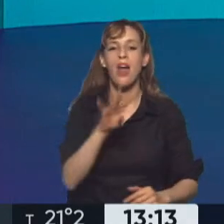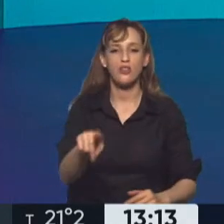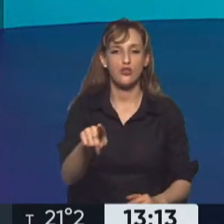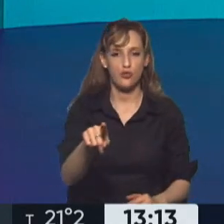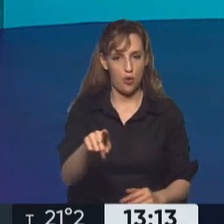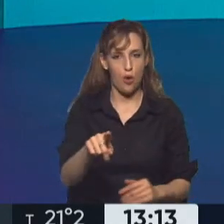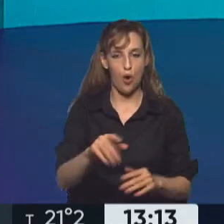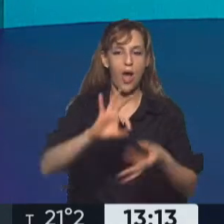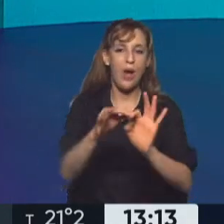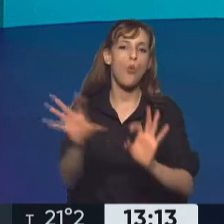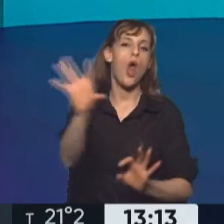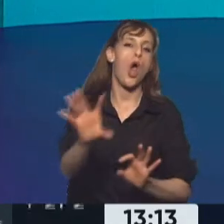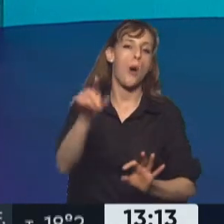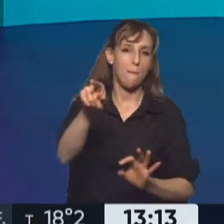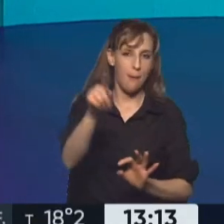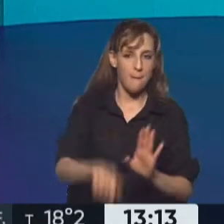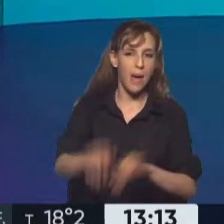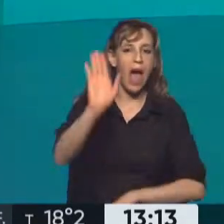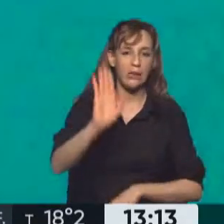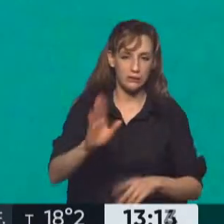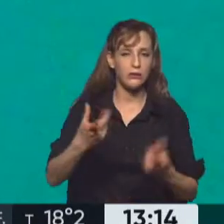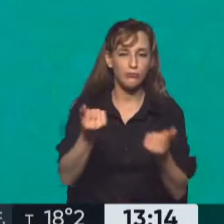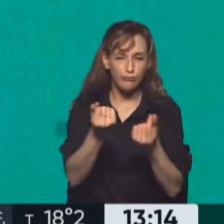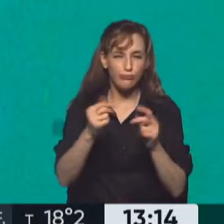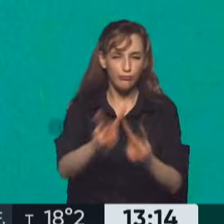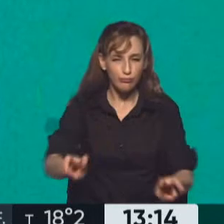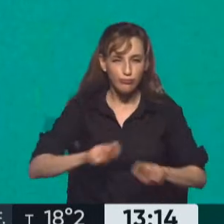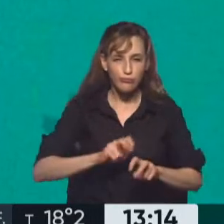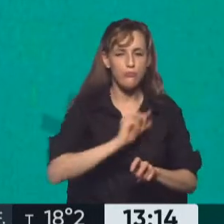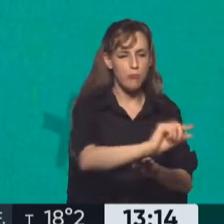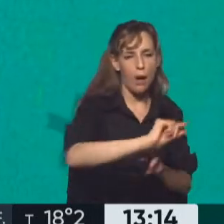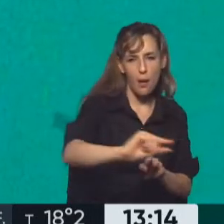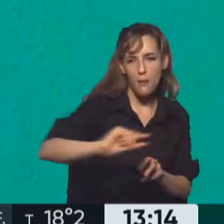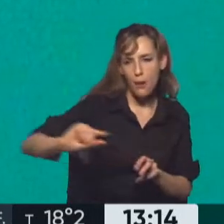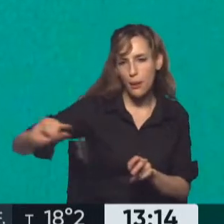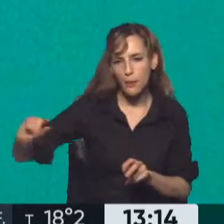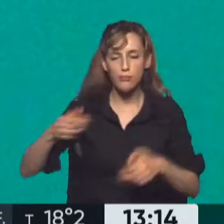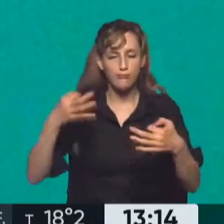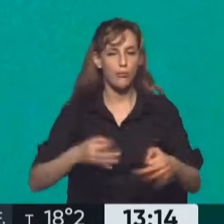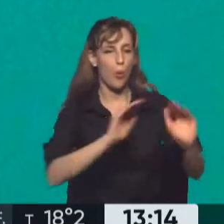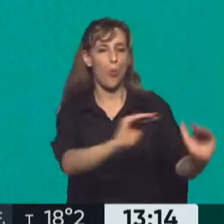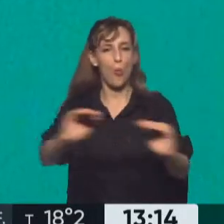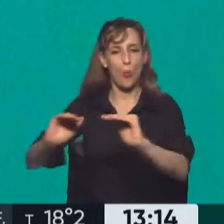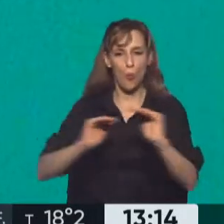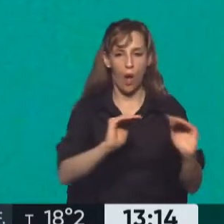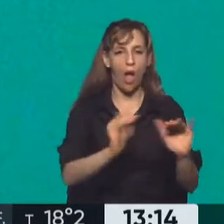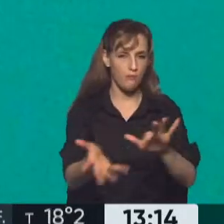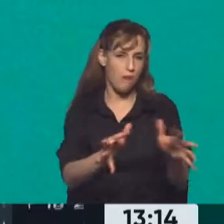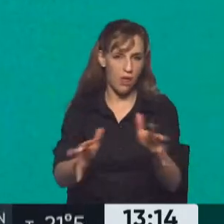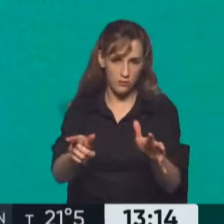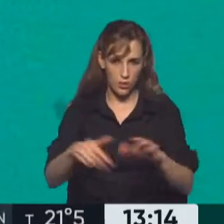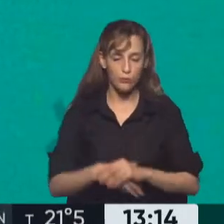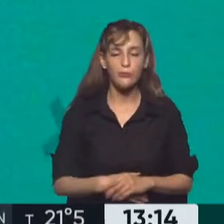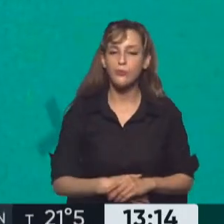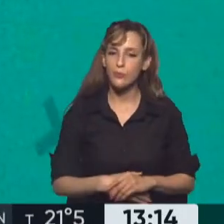a gran parte de Europa, en donde los ingresos se distribuyen bastante mejor, entre 5 y 12 veces de distancia entre el que más tiene respecto de los que